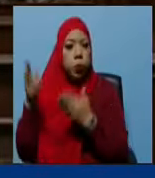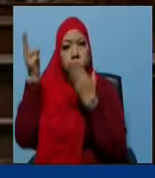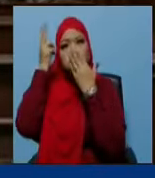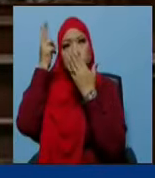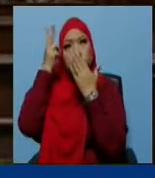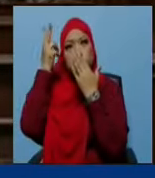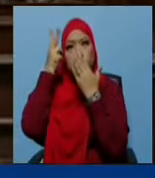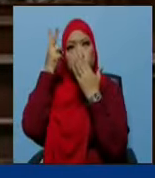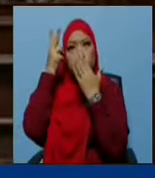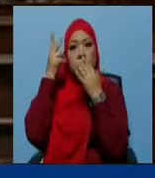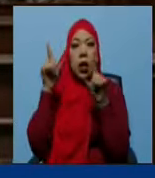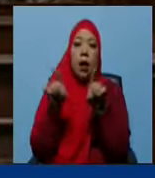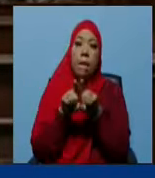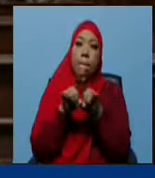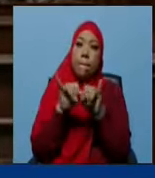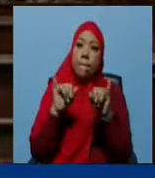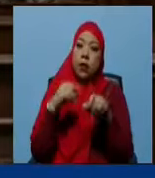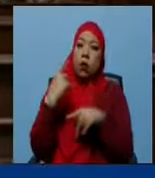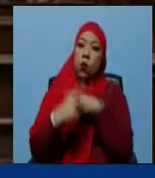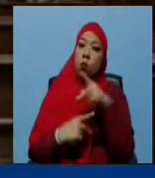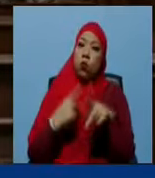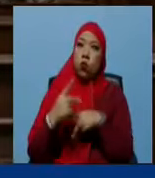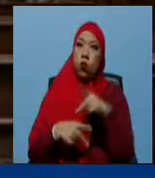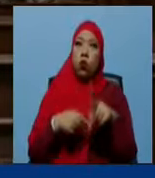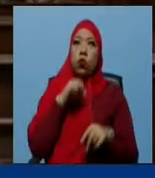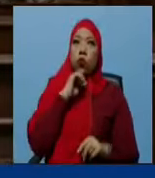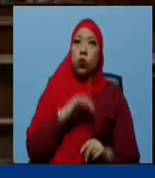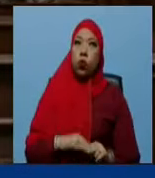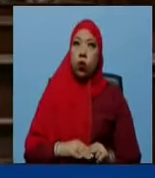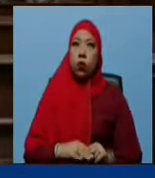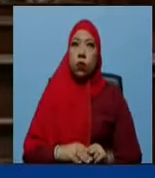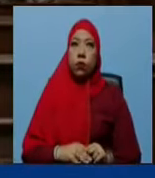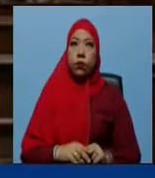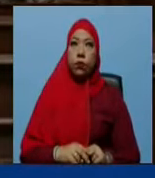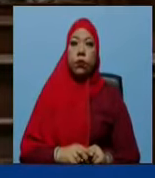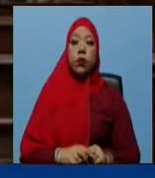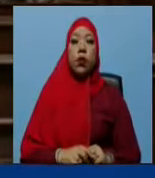Es el mismo proceso, ¿verdad? Proceso histórico, dicen por aquí.